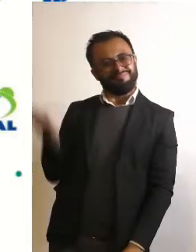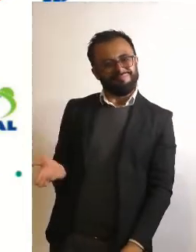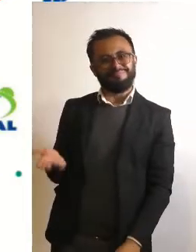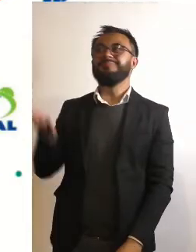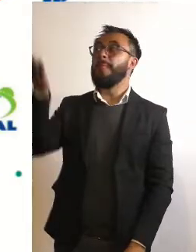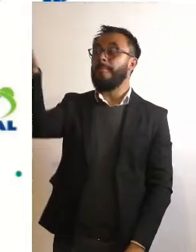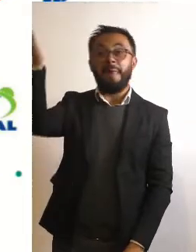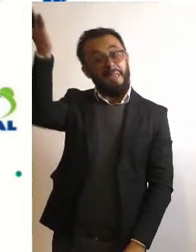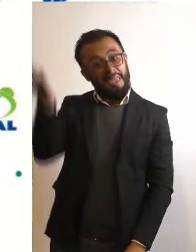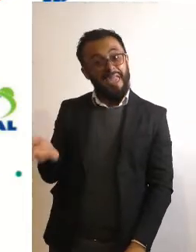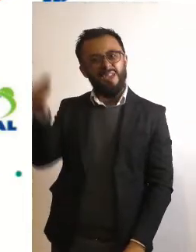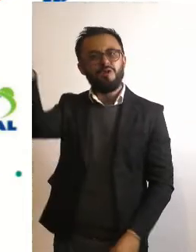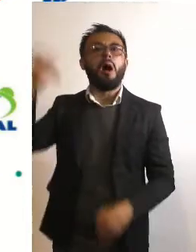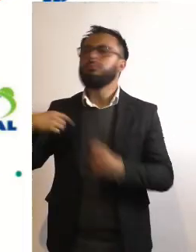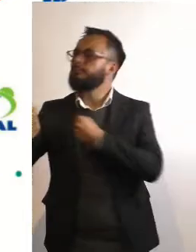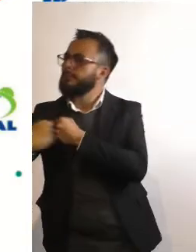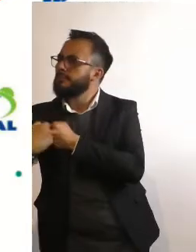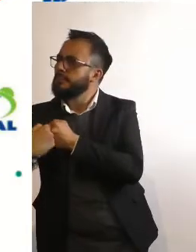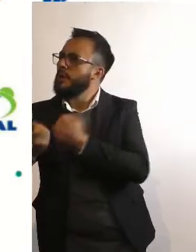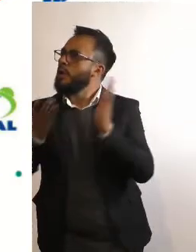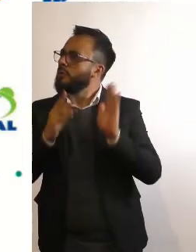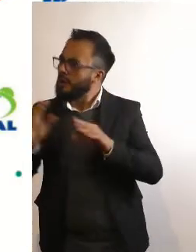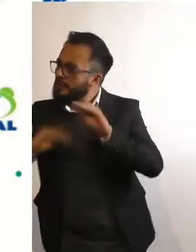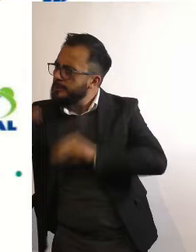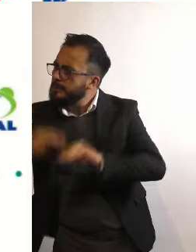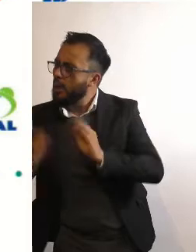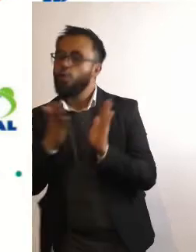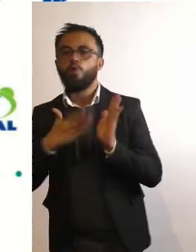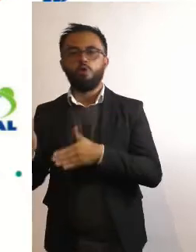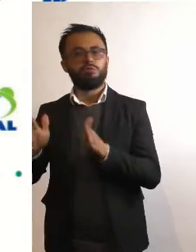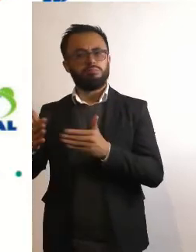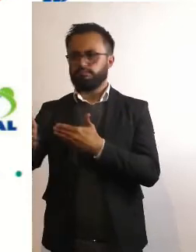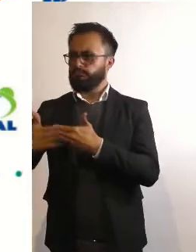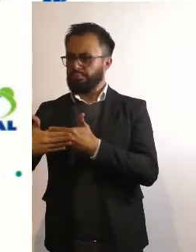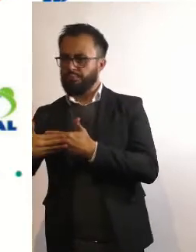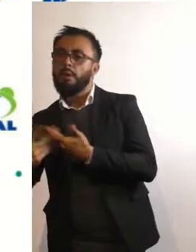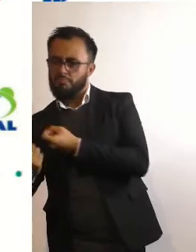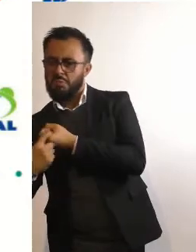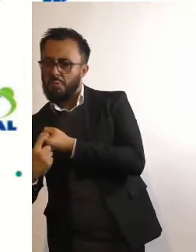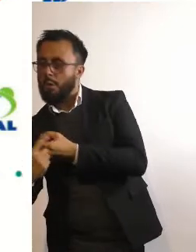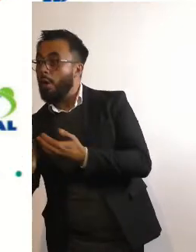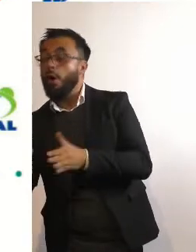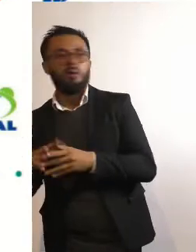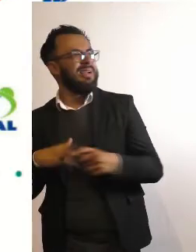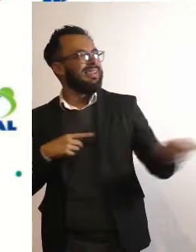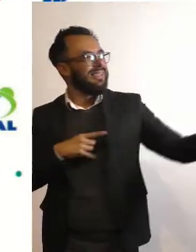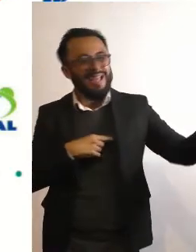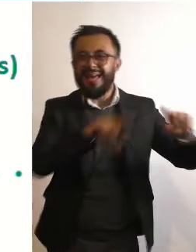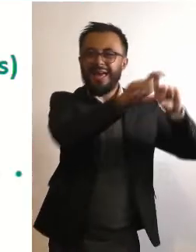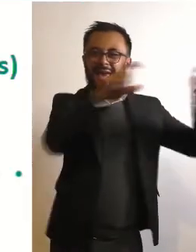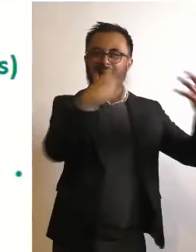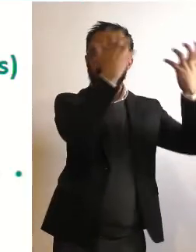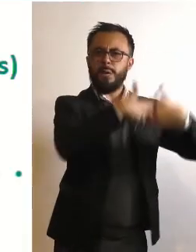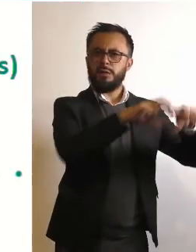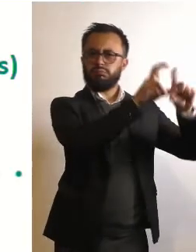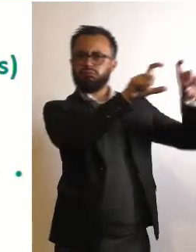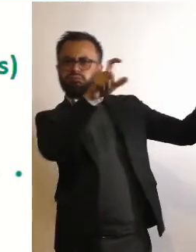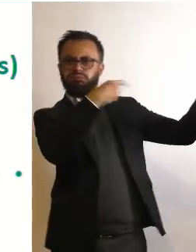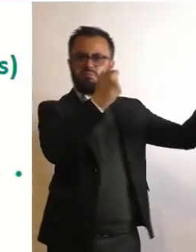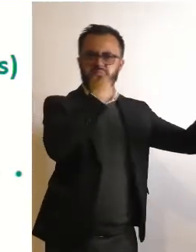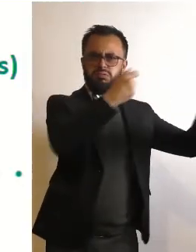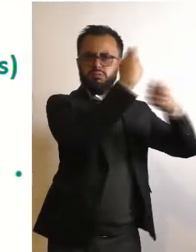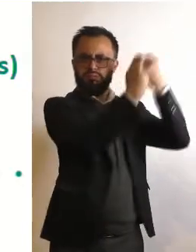cerrados y en alianza con diferentes farmacéuticas y empresas. Siguiente.